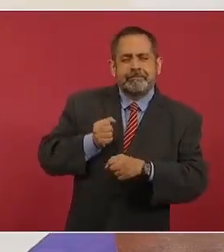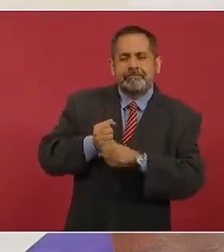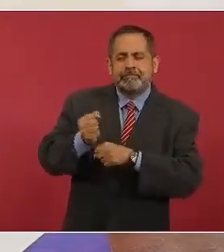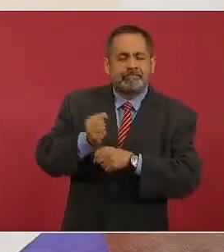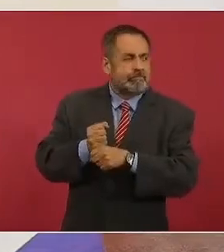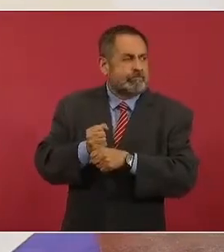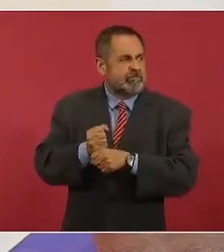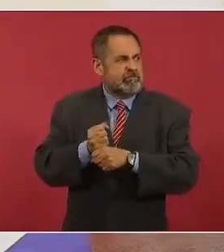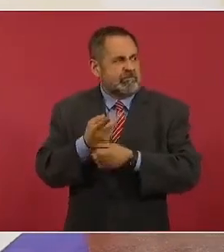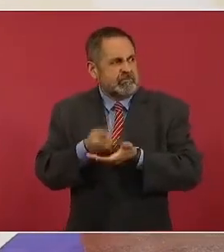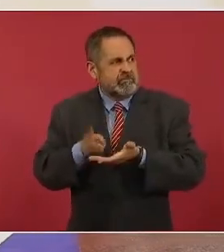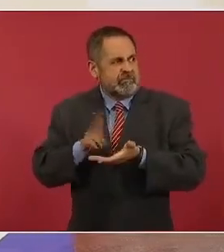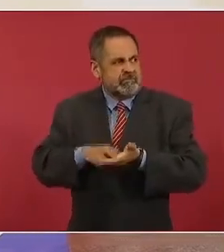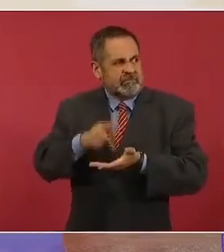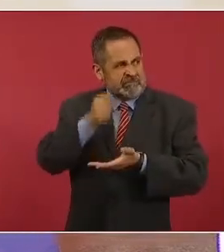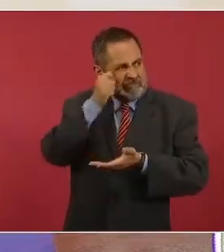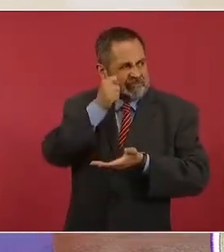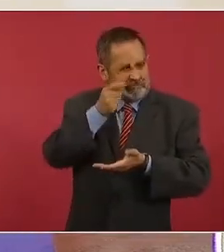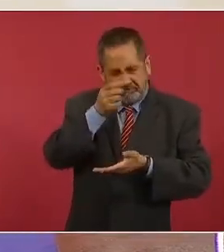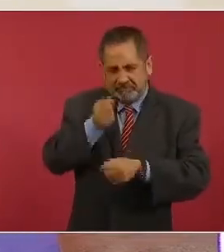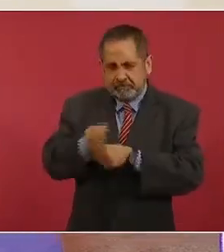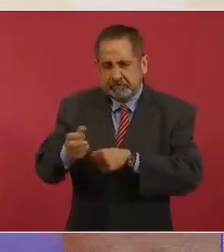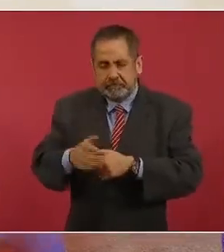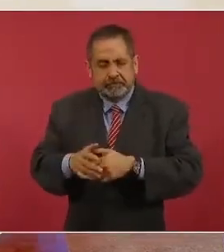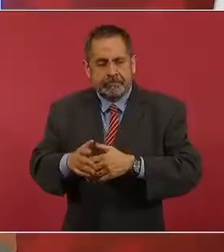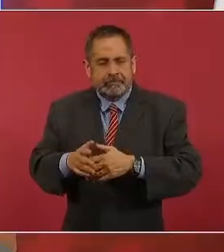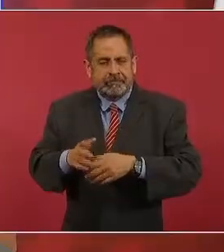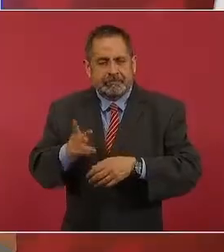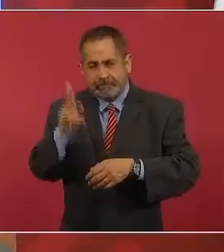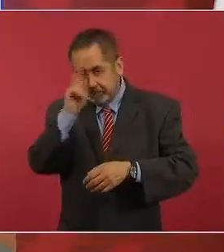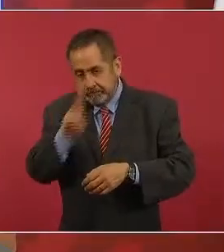A lo mejor están dando la orden: